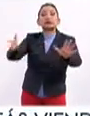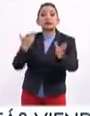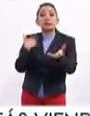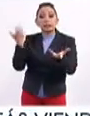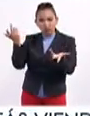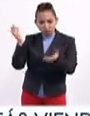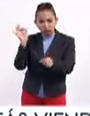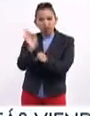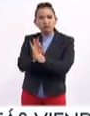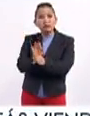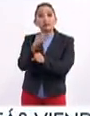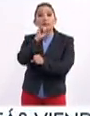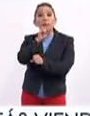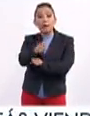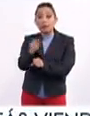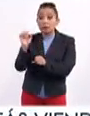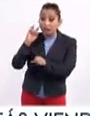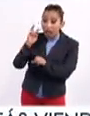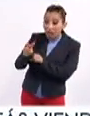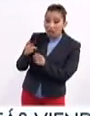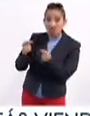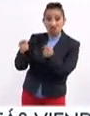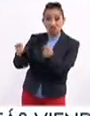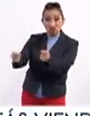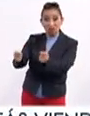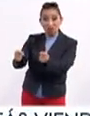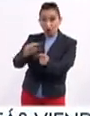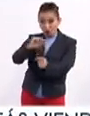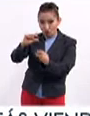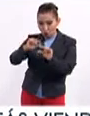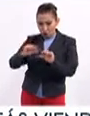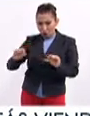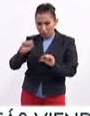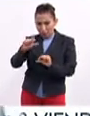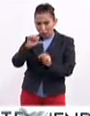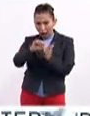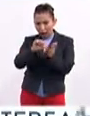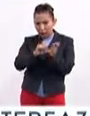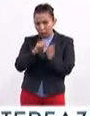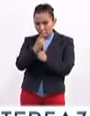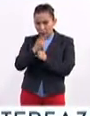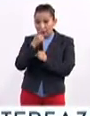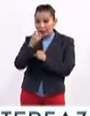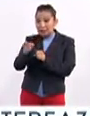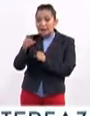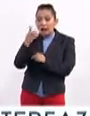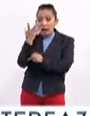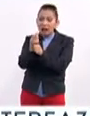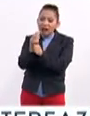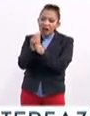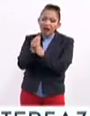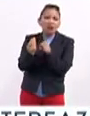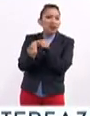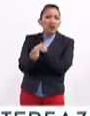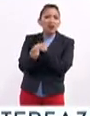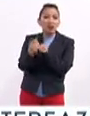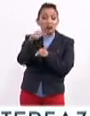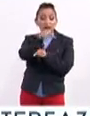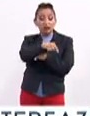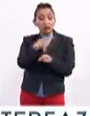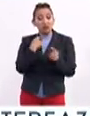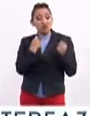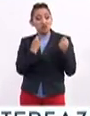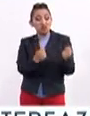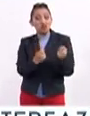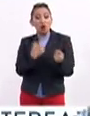e incluso reparar. También en otro parrafito de ese mismo artículo habla qué significa reparar. Si violenta los derechos